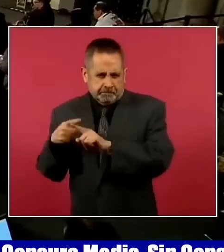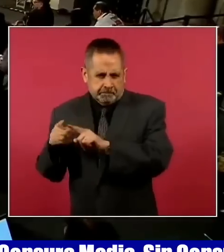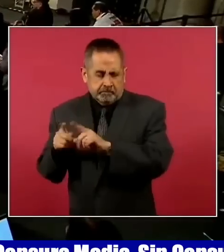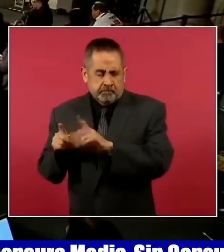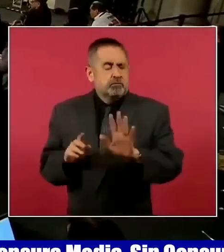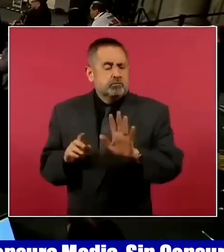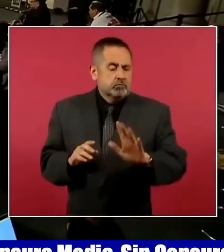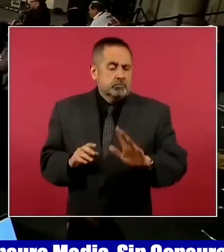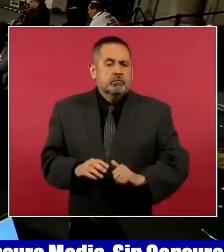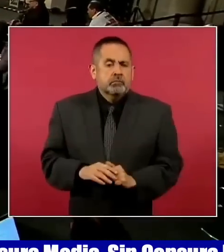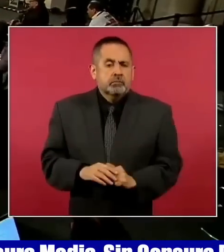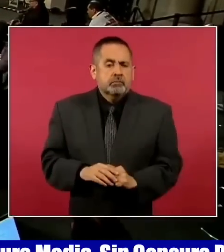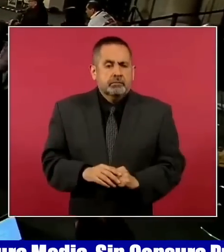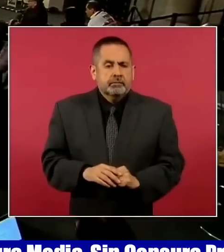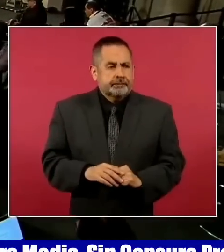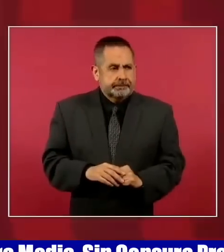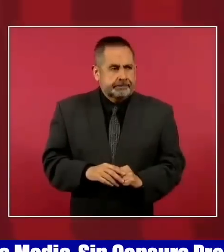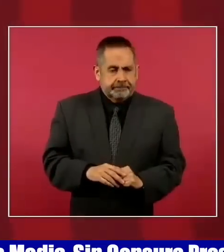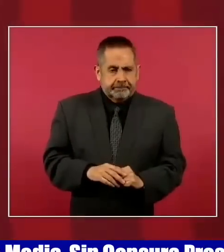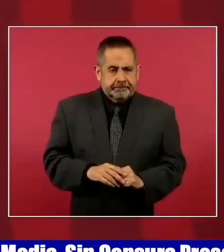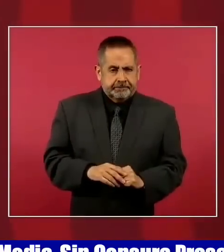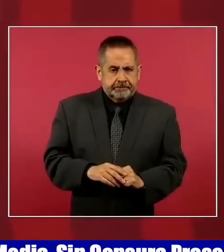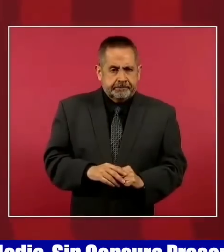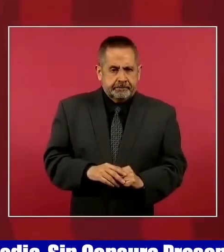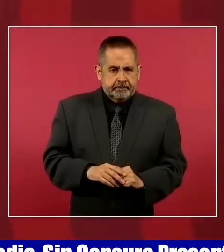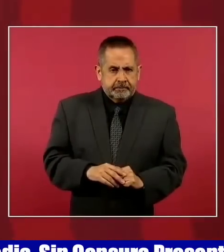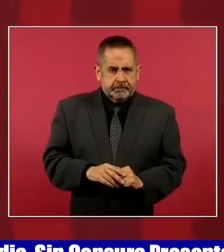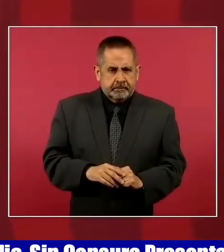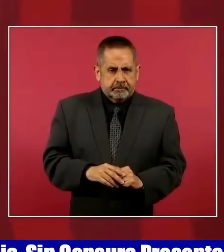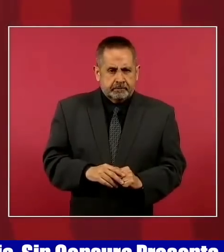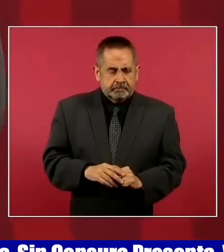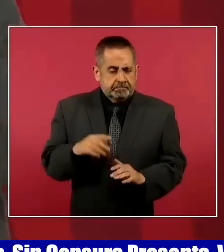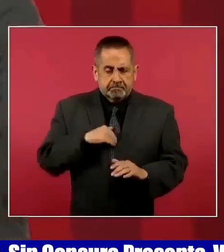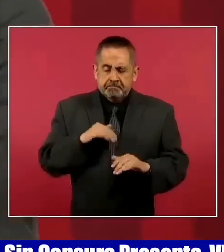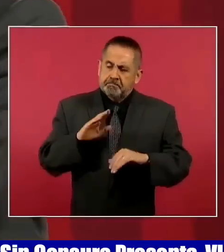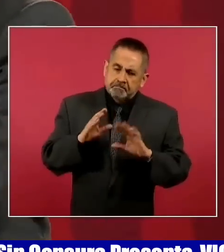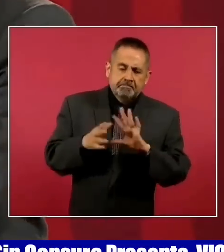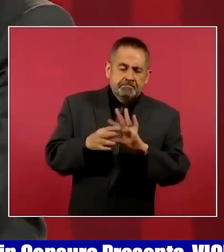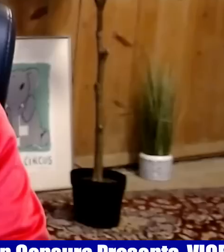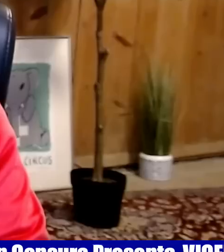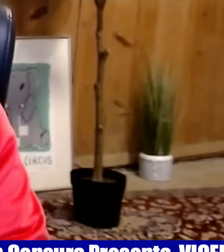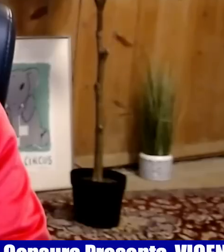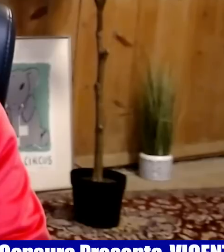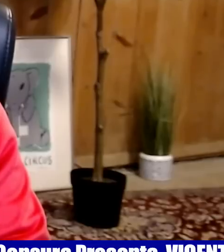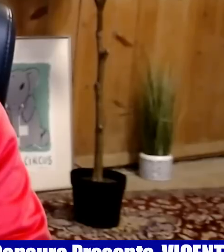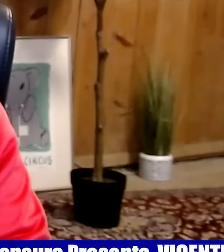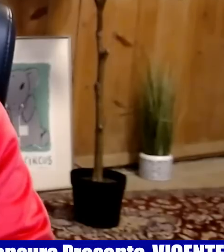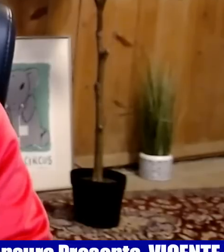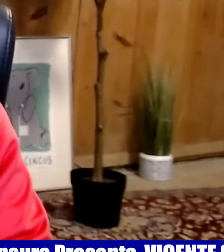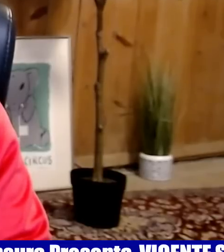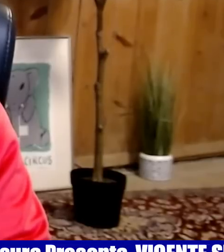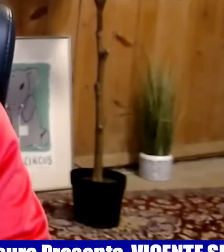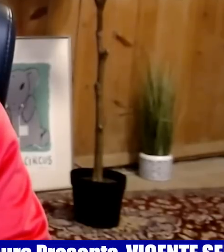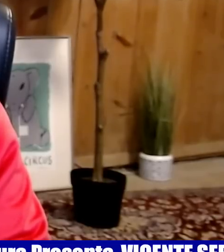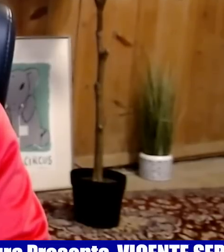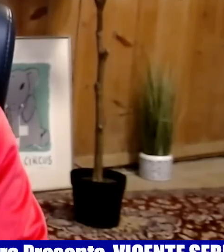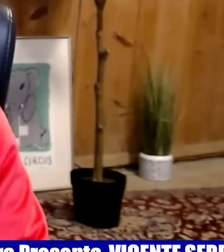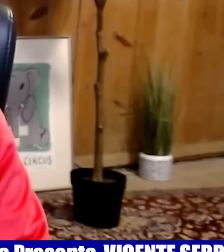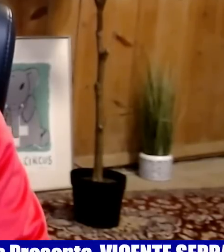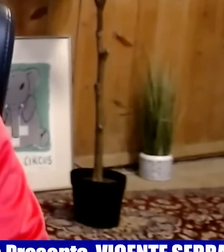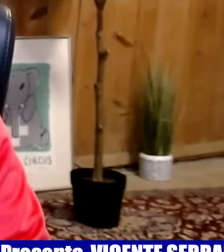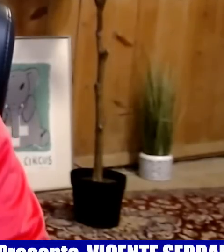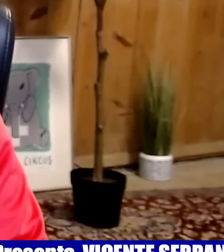siempre lucró con el presupuesto público y que pues en efecto no solamente va a ser igual que Dinamarca el sector